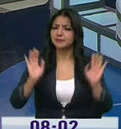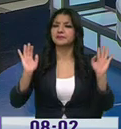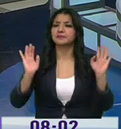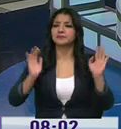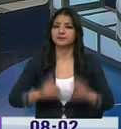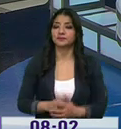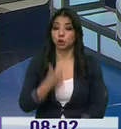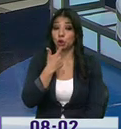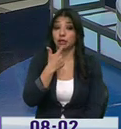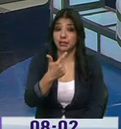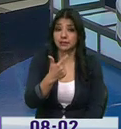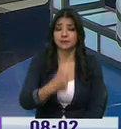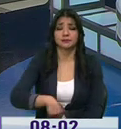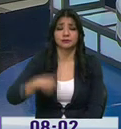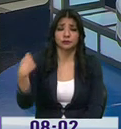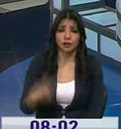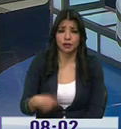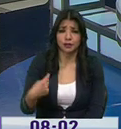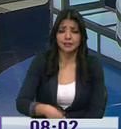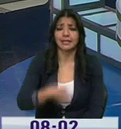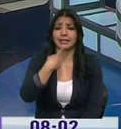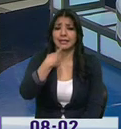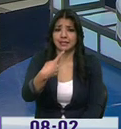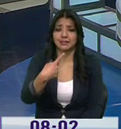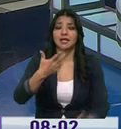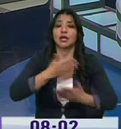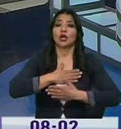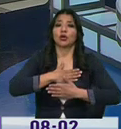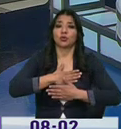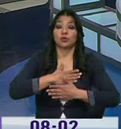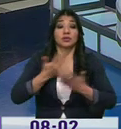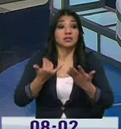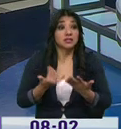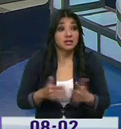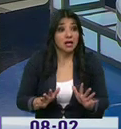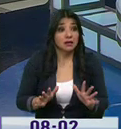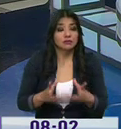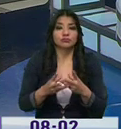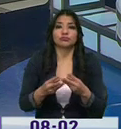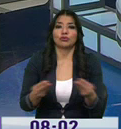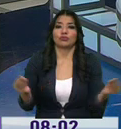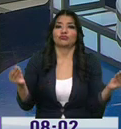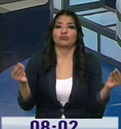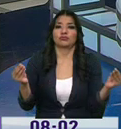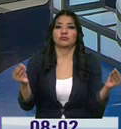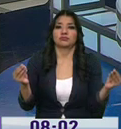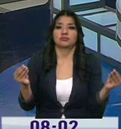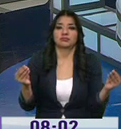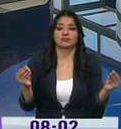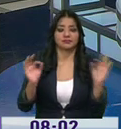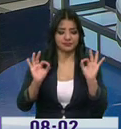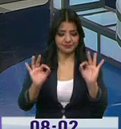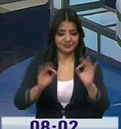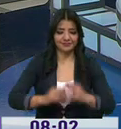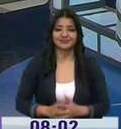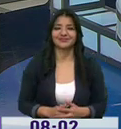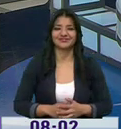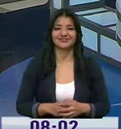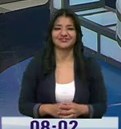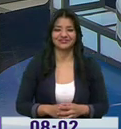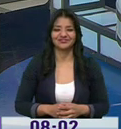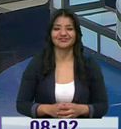aquí tantos años y por fin vemos, por lo menos, déjame decirle luz al final del túnel.